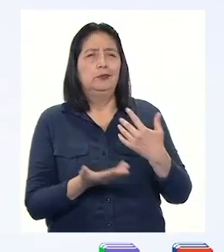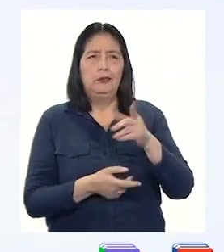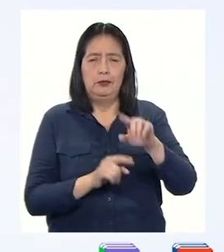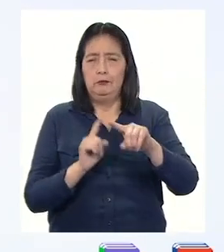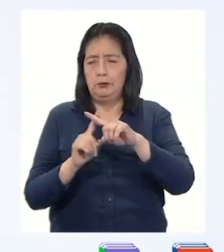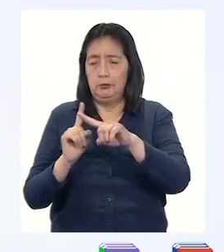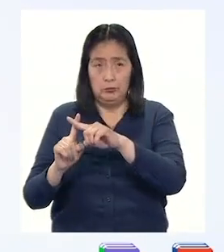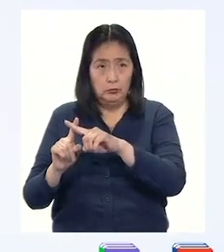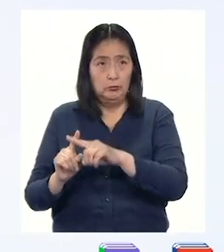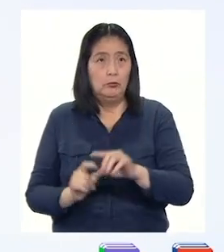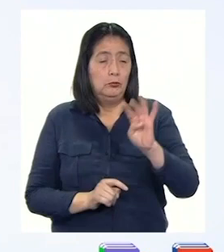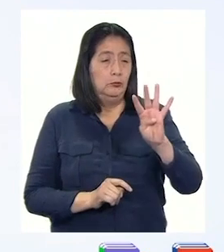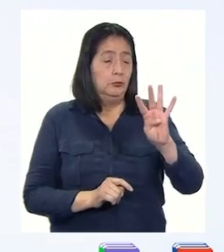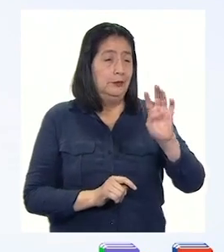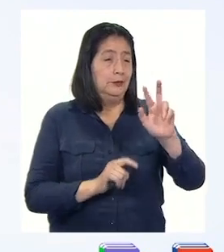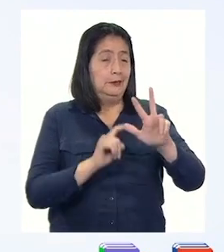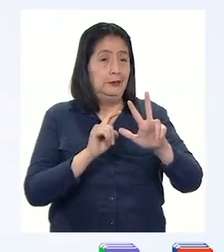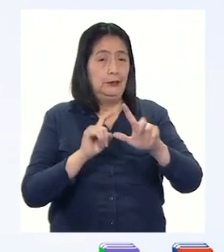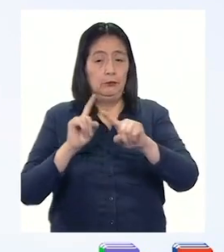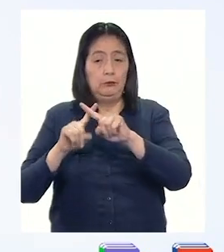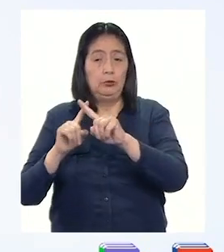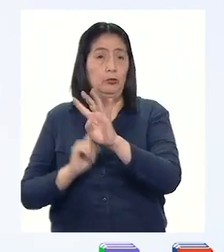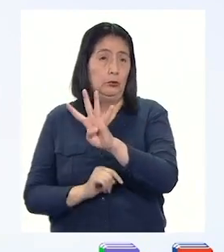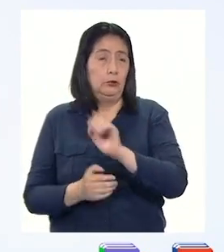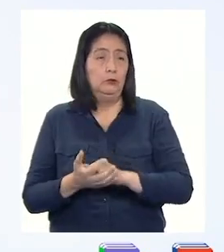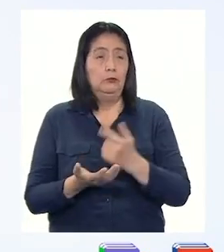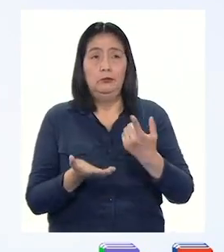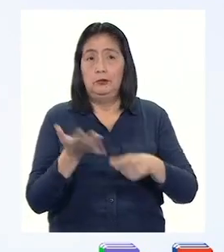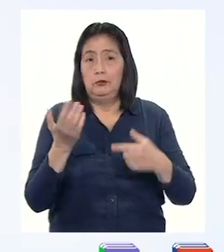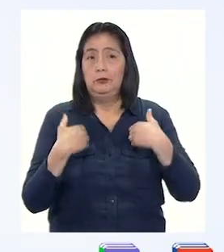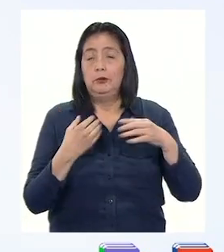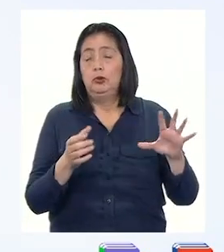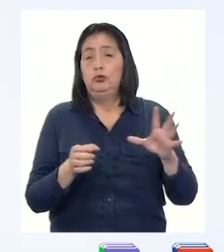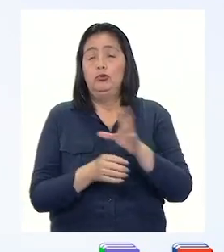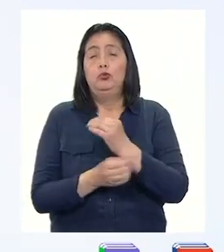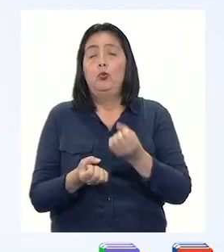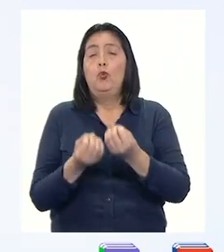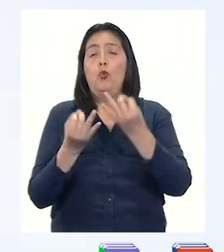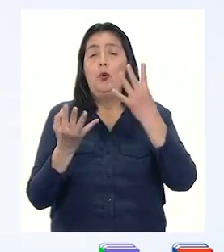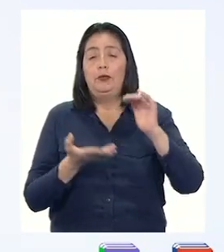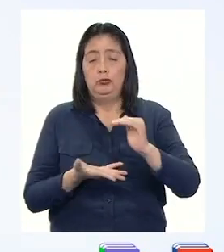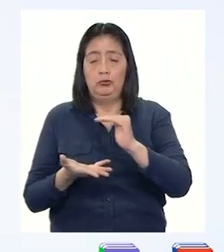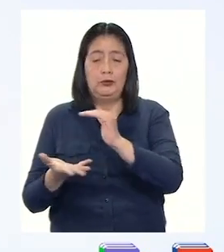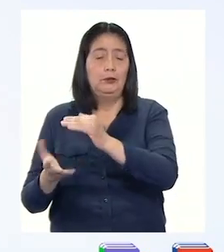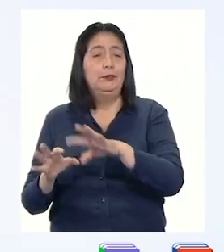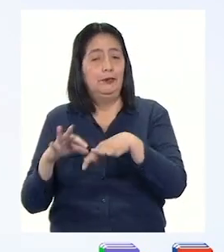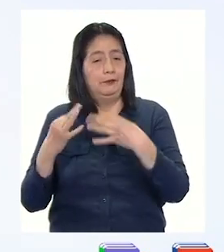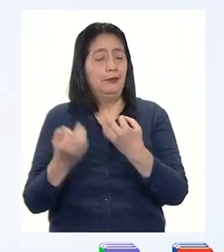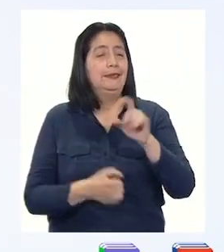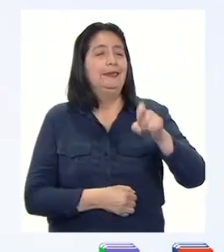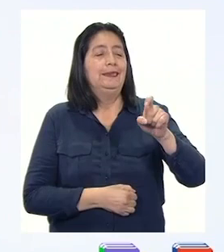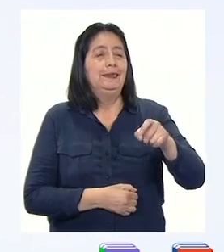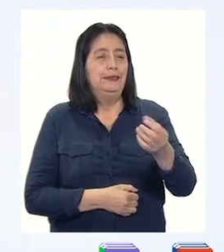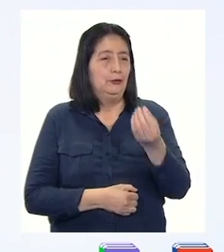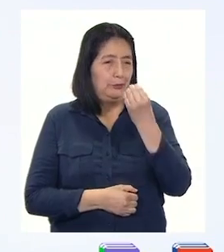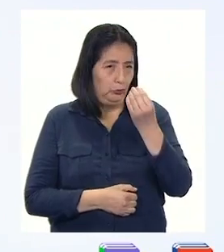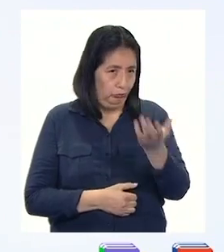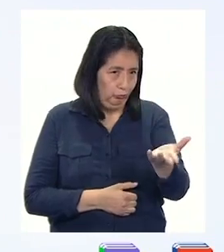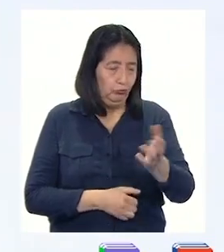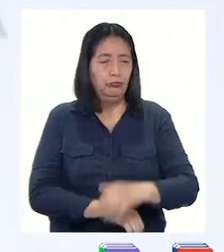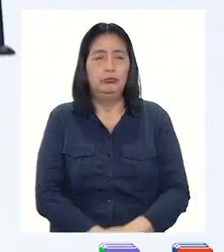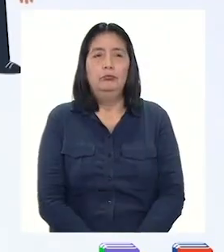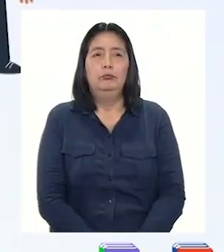producto, 43 por 4. Con lo que obtendremos el total de sacos que estas familias necesitan para su